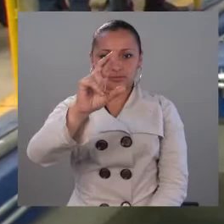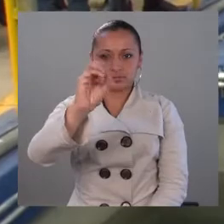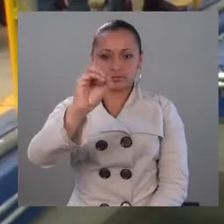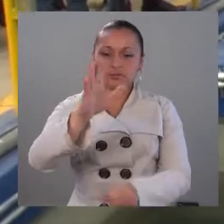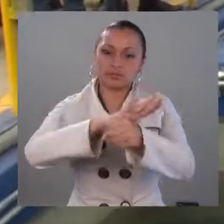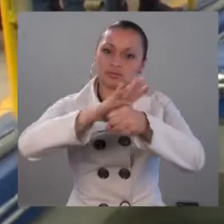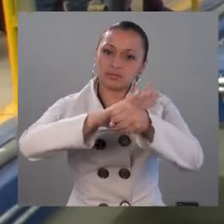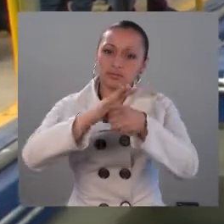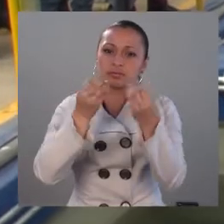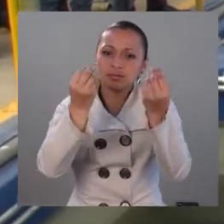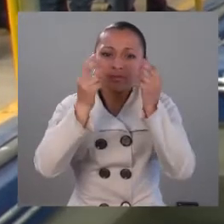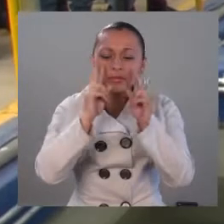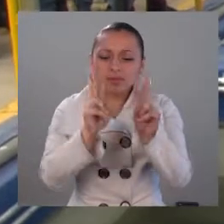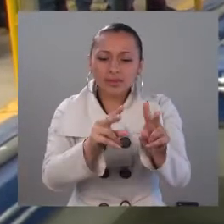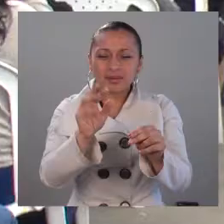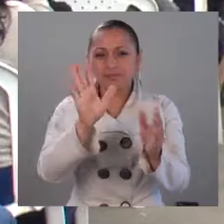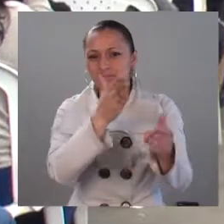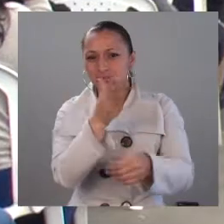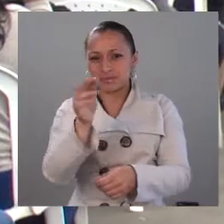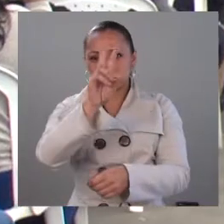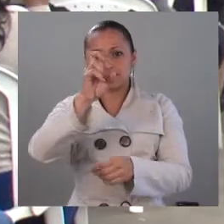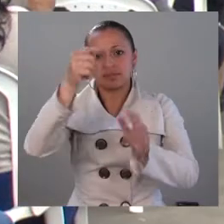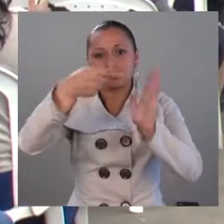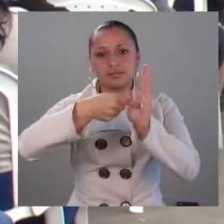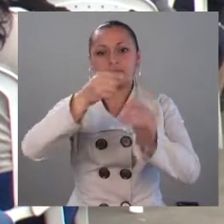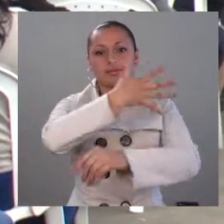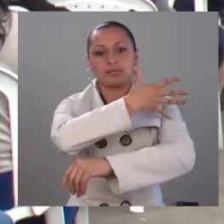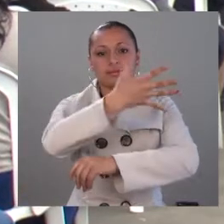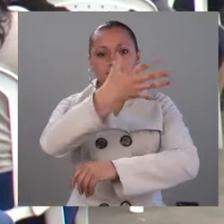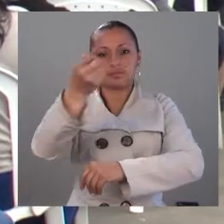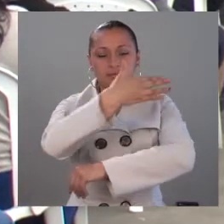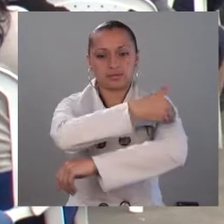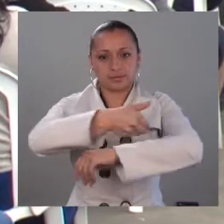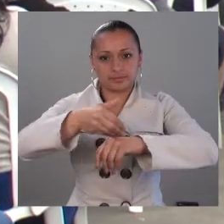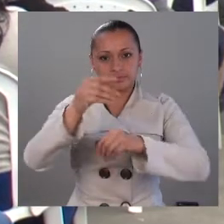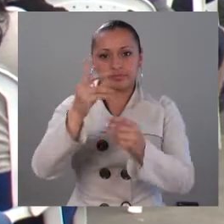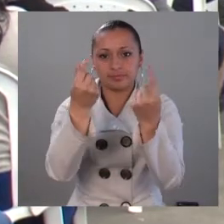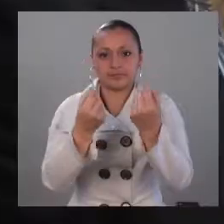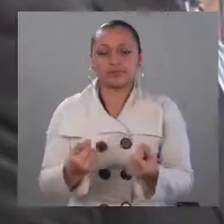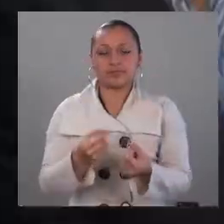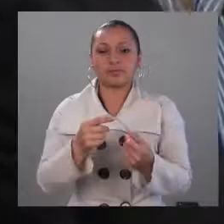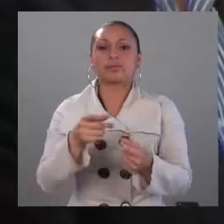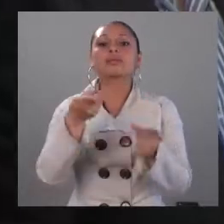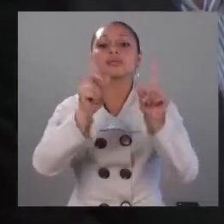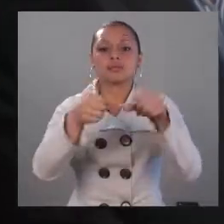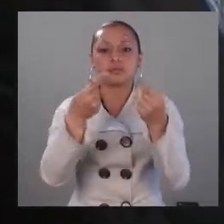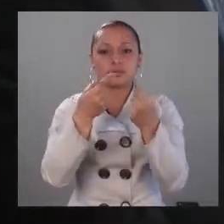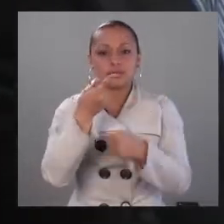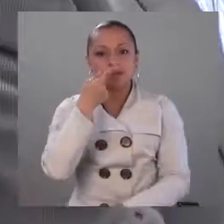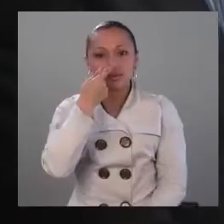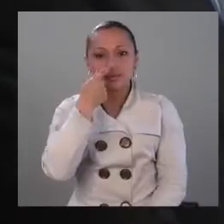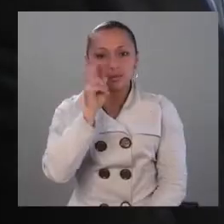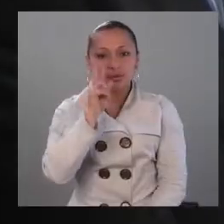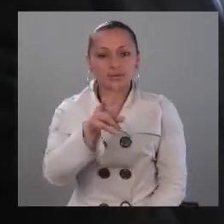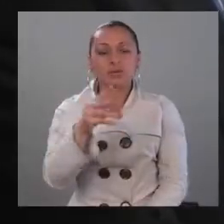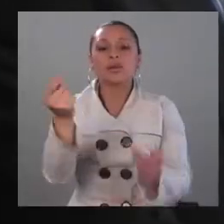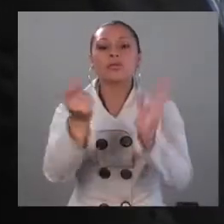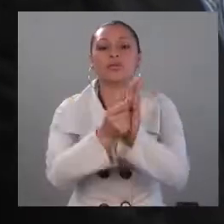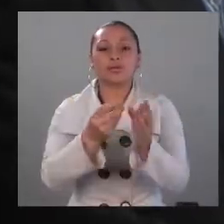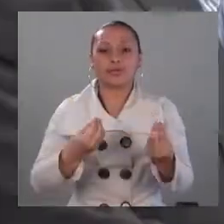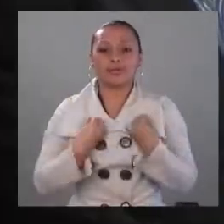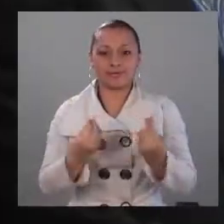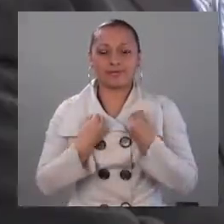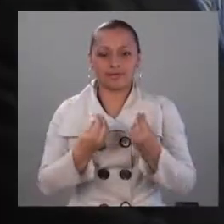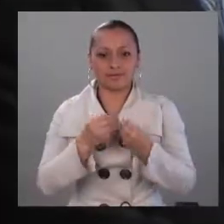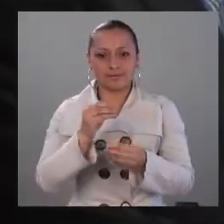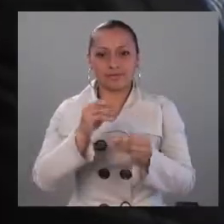con una inversión del gobierno nacional por el orden de los 7.500 millones de pesos. Finalmente, Santos destacó en la inauguración del punto Vive Digital